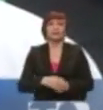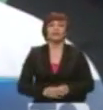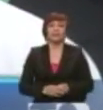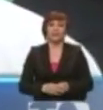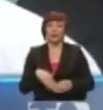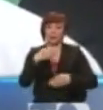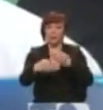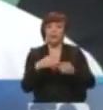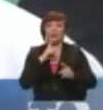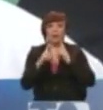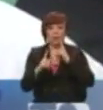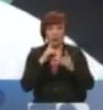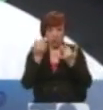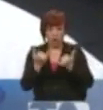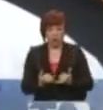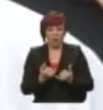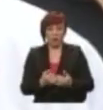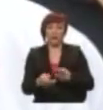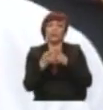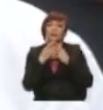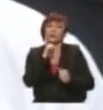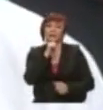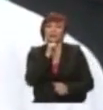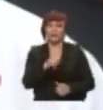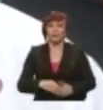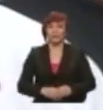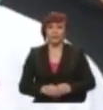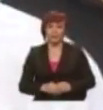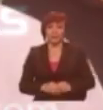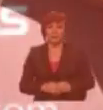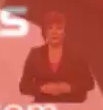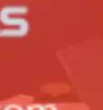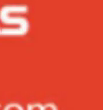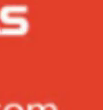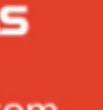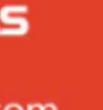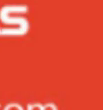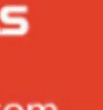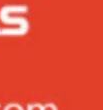no refleja resultados. Carlos Acoto, 24 horas.